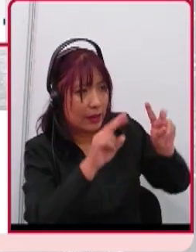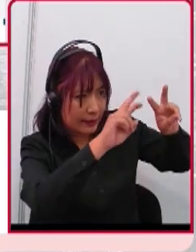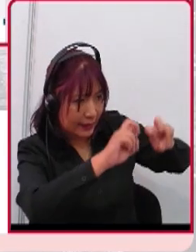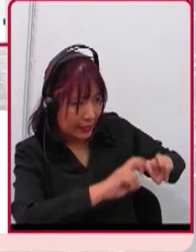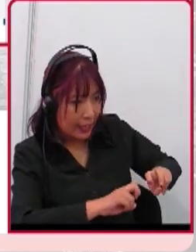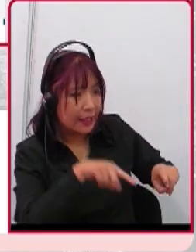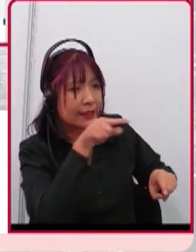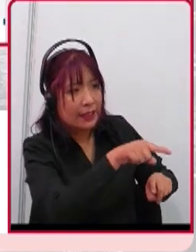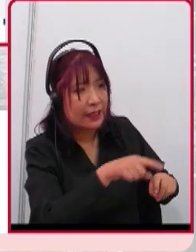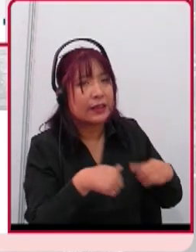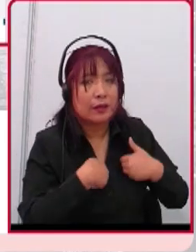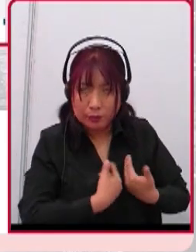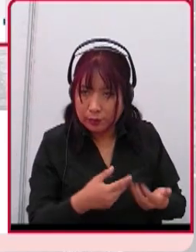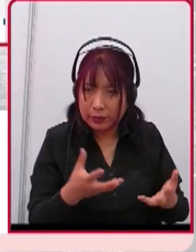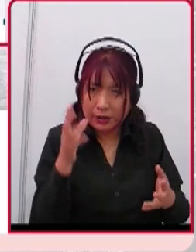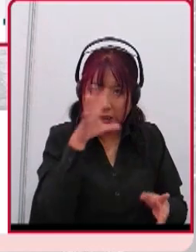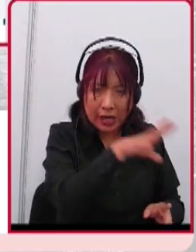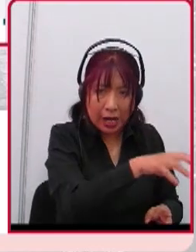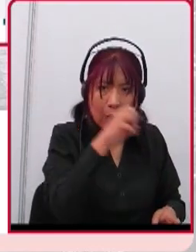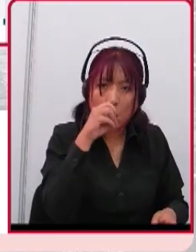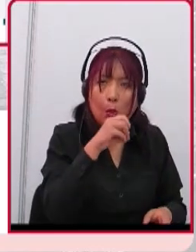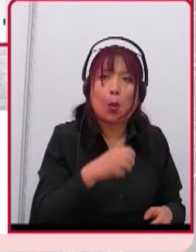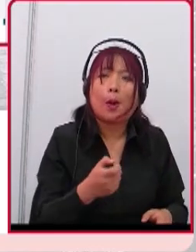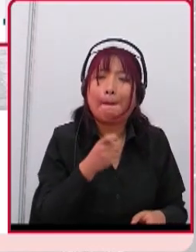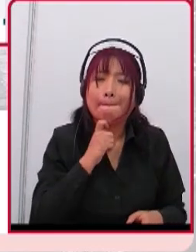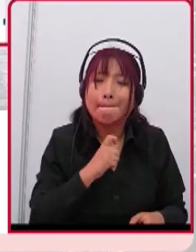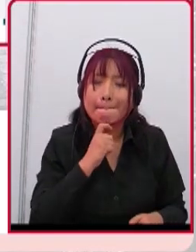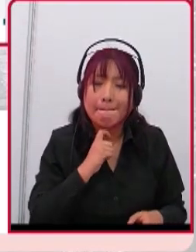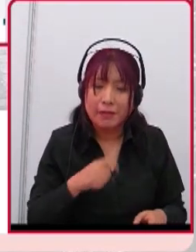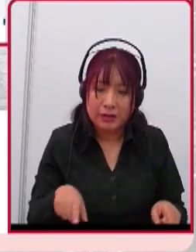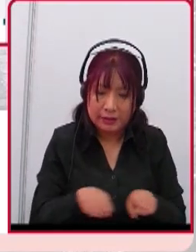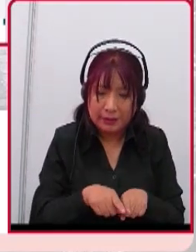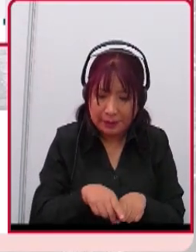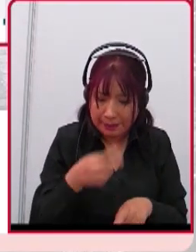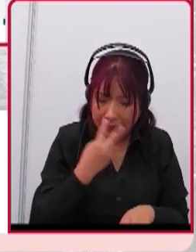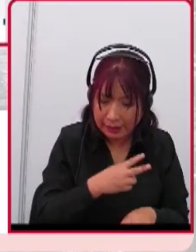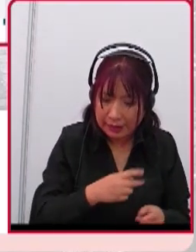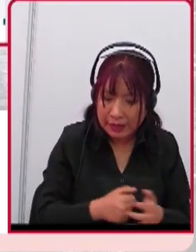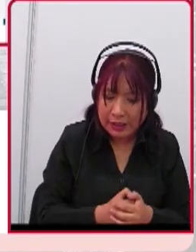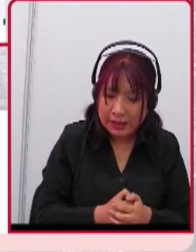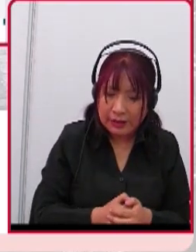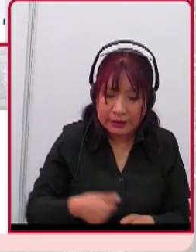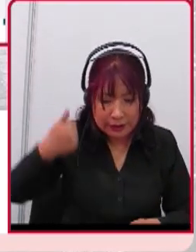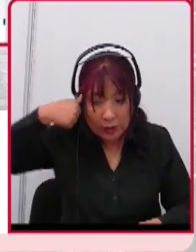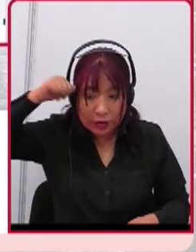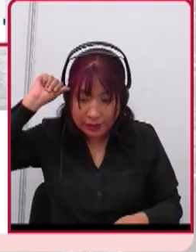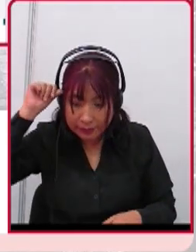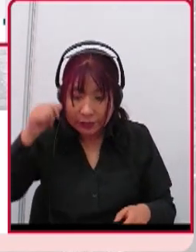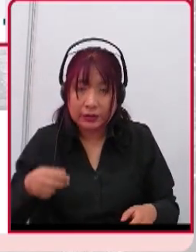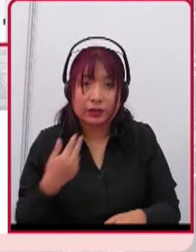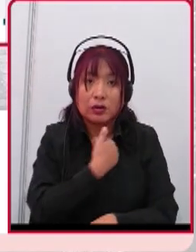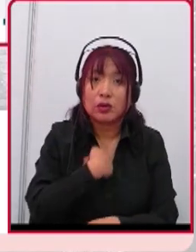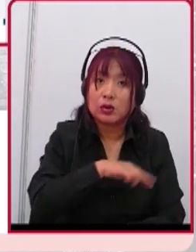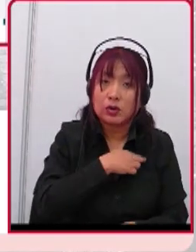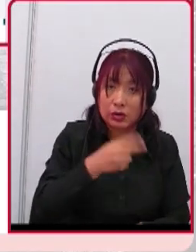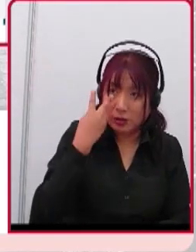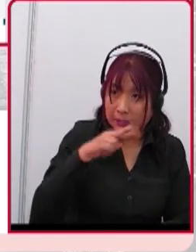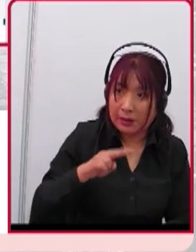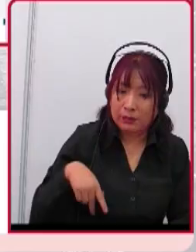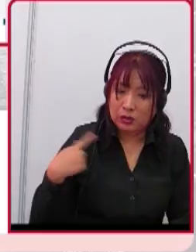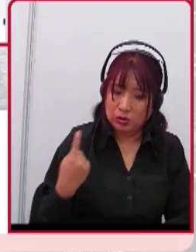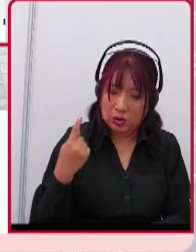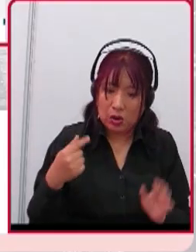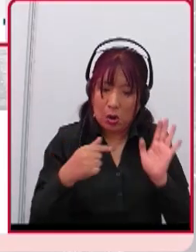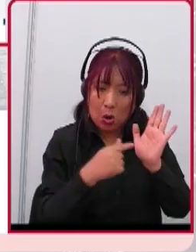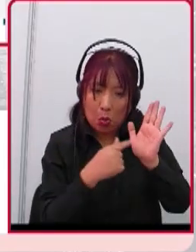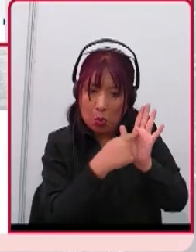dado una simulación multiespectral de zonas de muestreo detectadas. Recordemos, lo que nosotros estamos viendo son puntos que